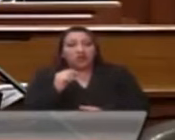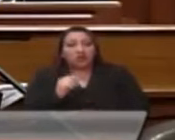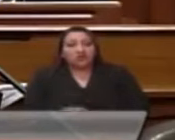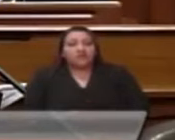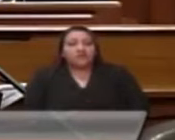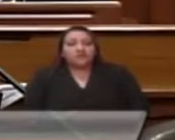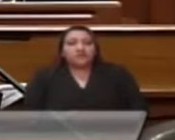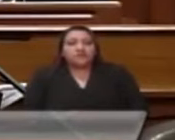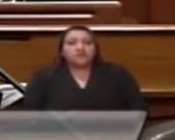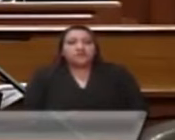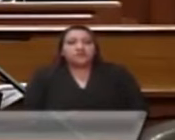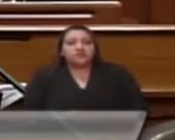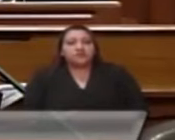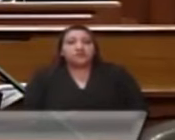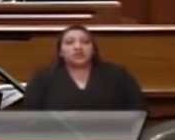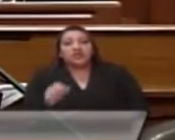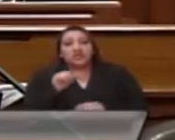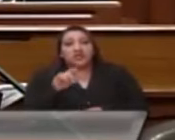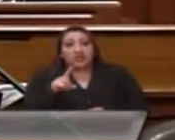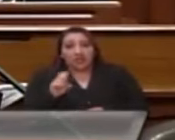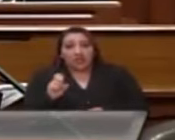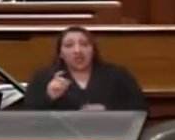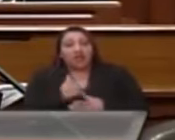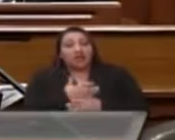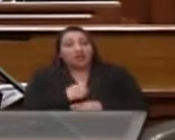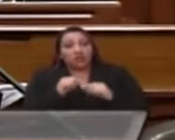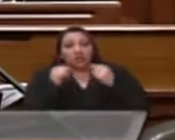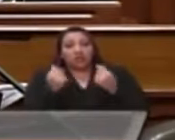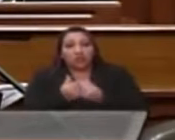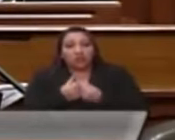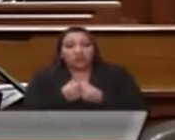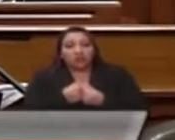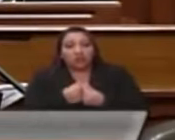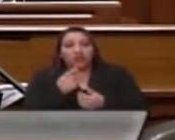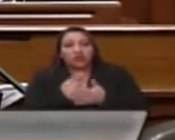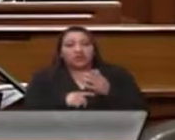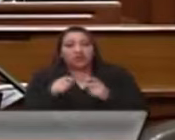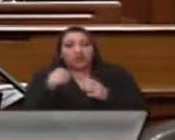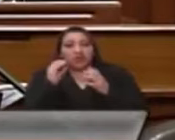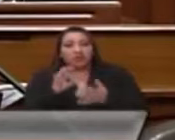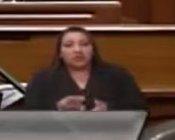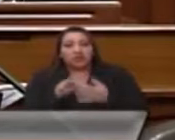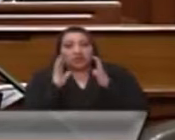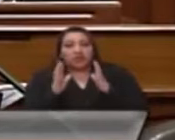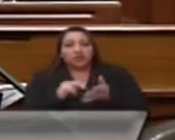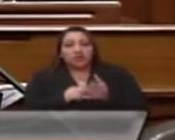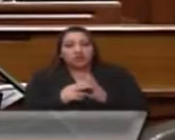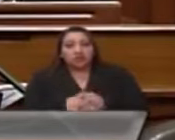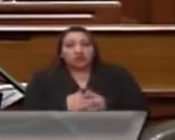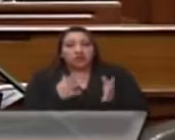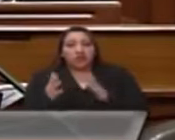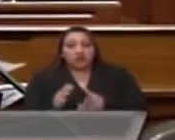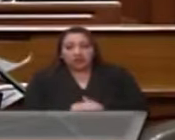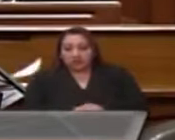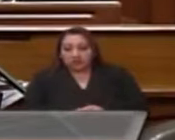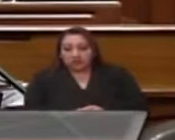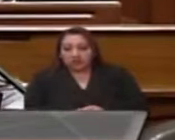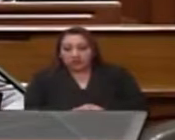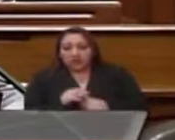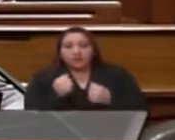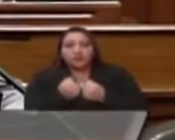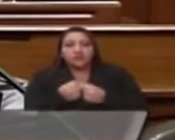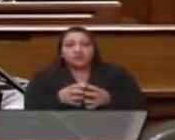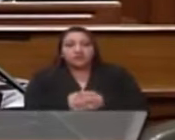trabajadores del hogar afectadas por el VIH-SIDA, entre otros grupos de personas que requieren de especial protección y atención por parte del Estado y la